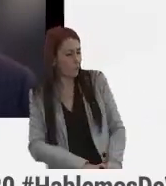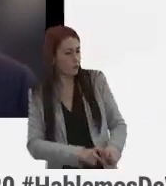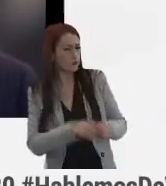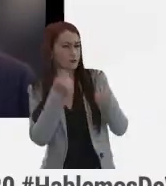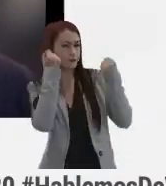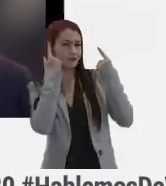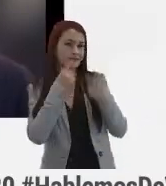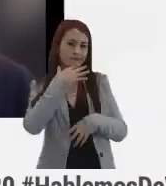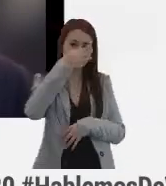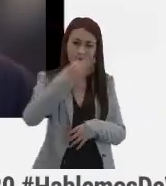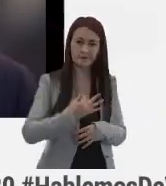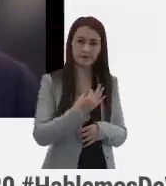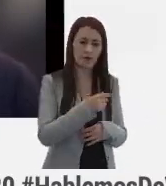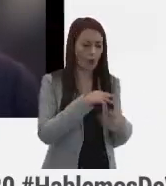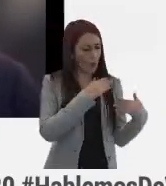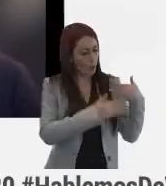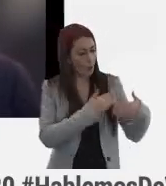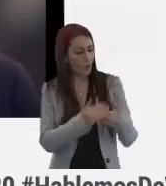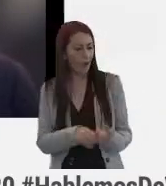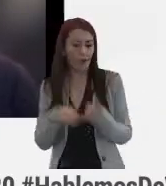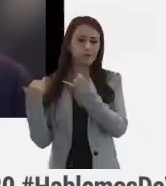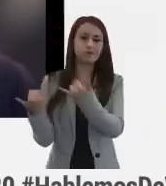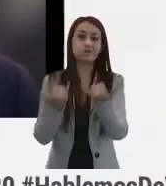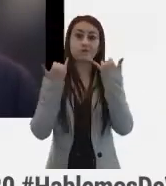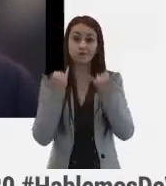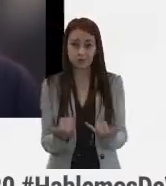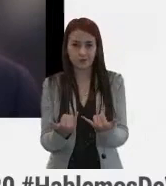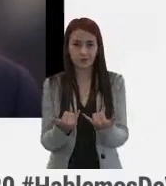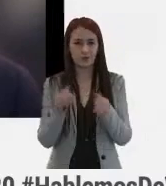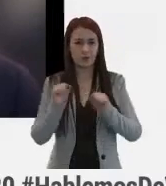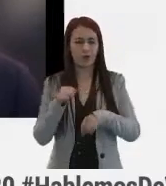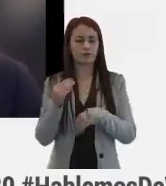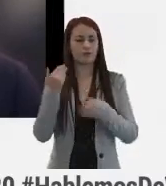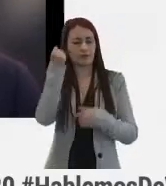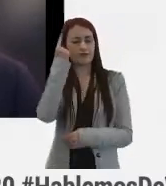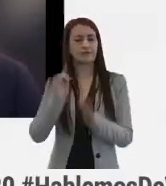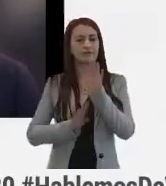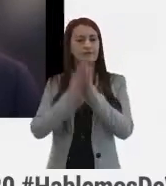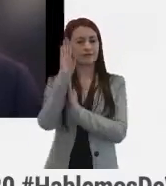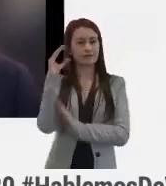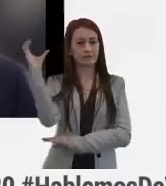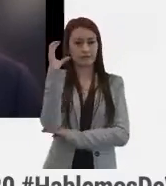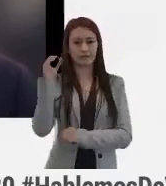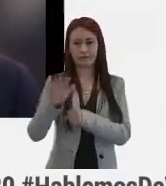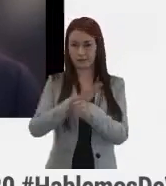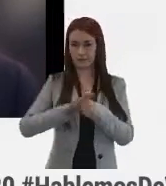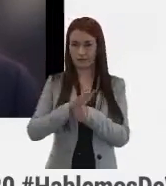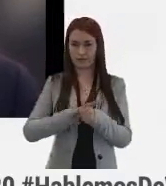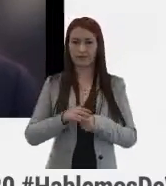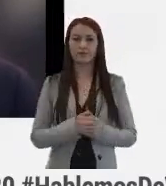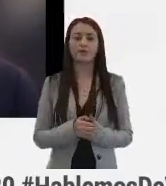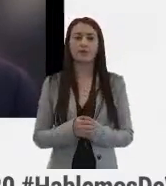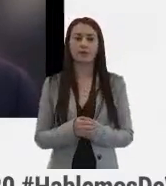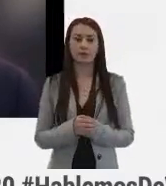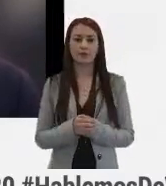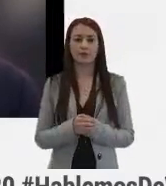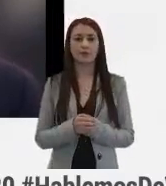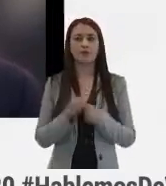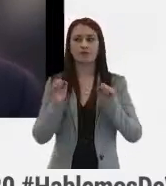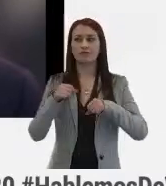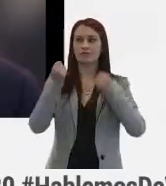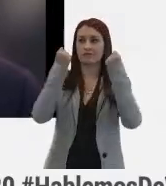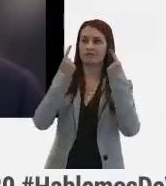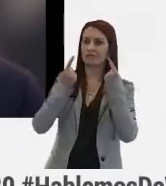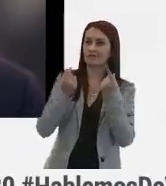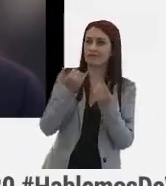comisión actual el avance de la sociedad colombiana hacia el hastío provocado por su